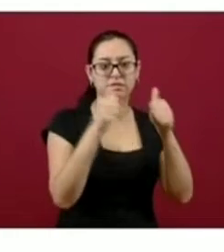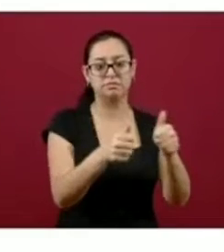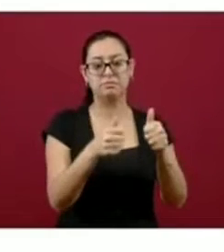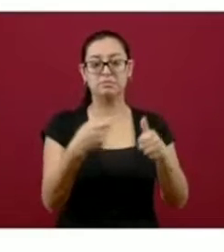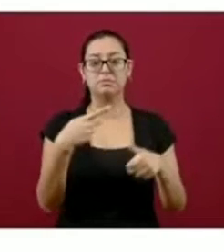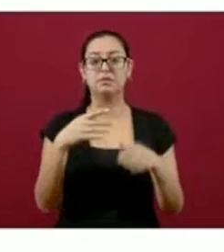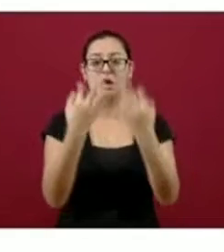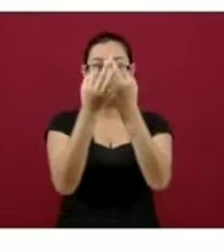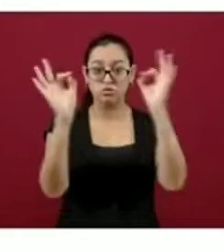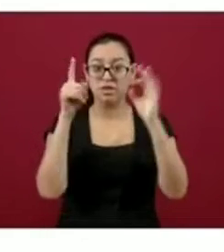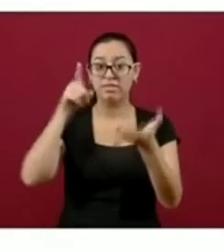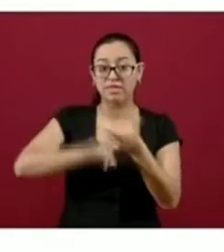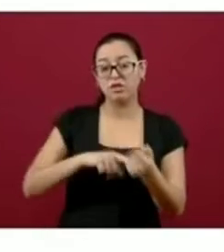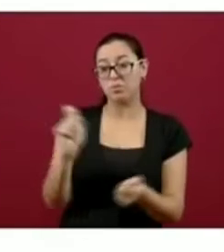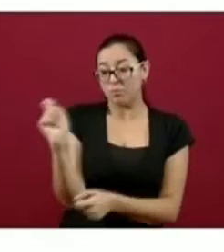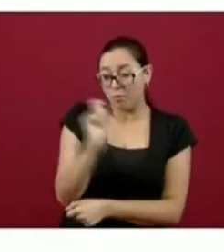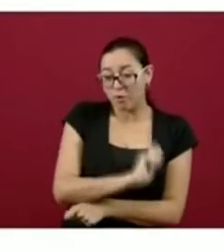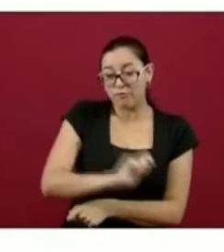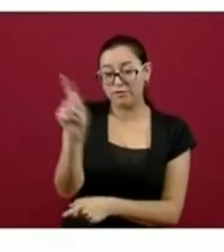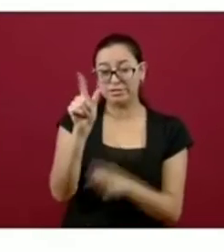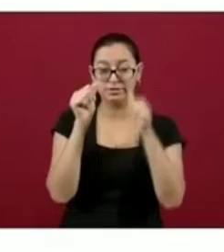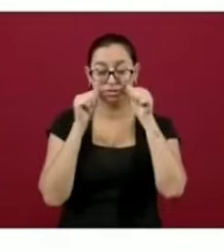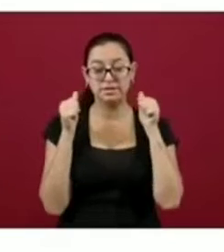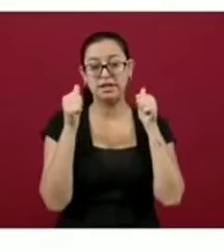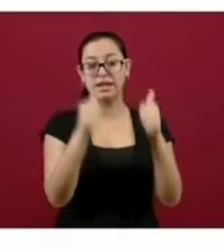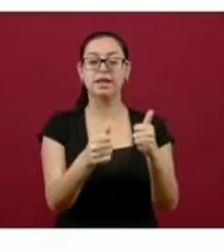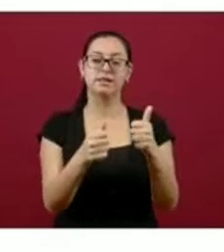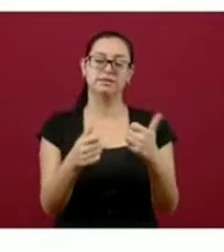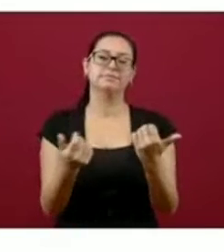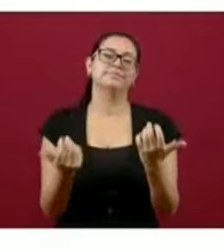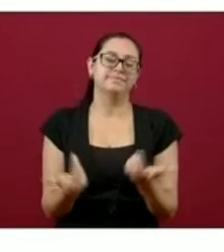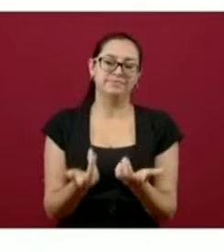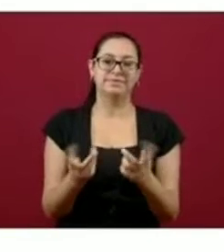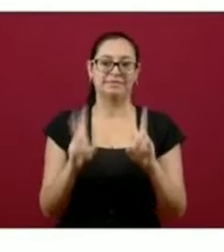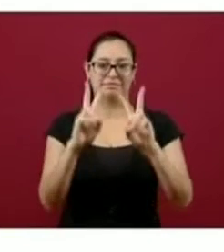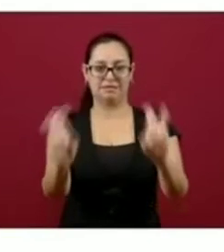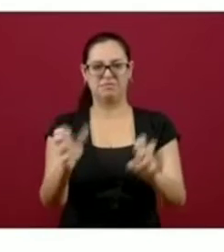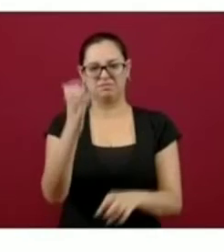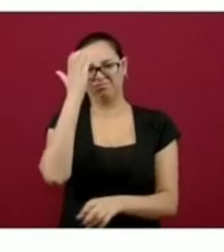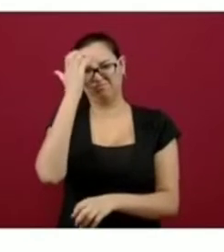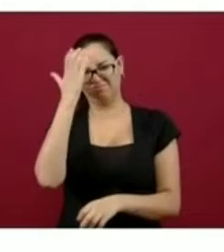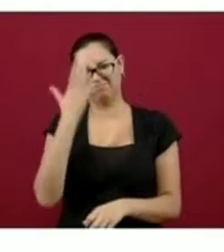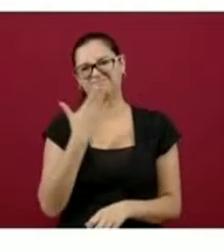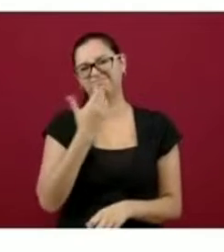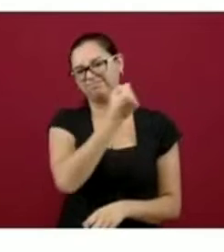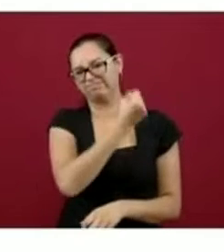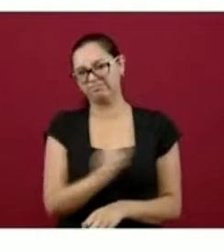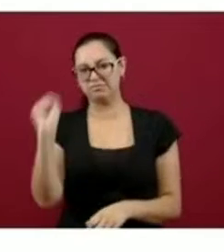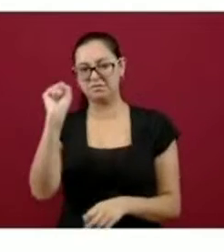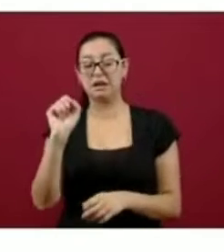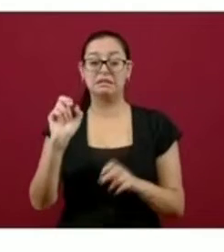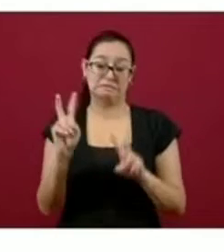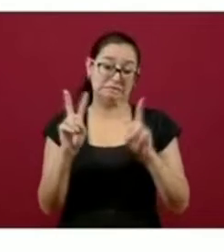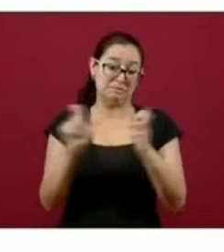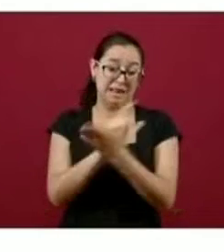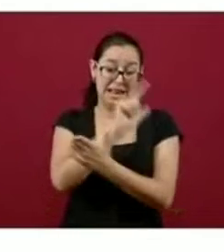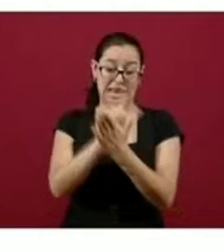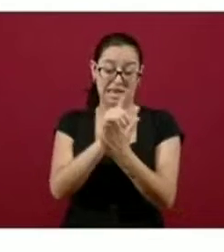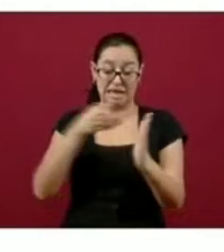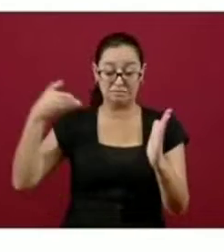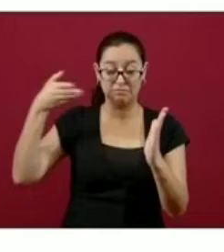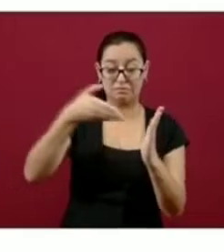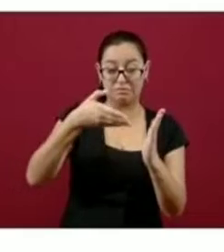atención consular y para que seamos especialistas en la materia legal, porque es muy